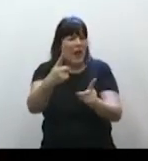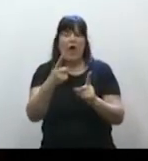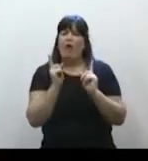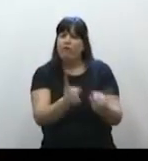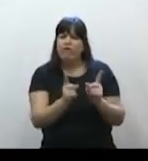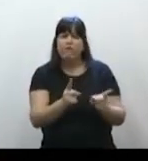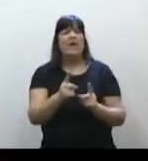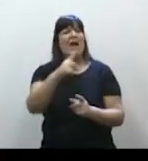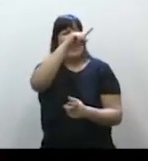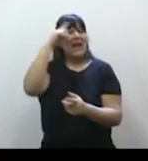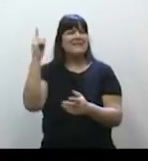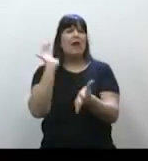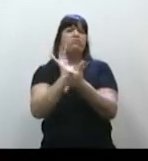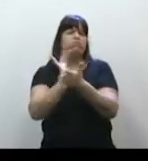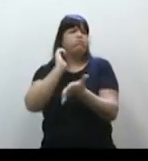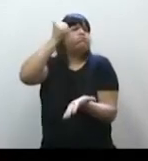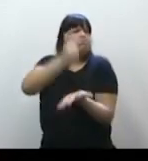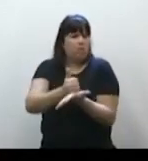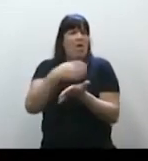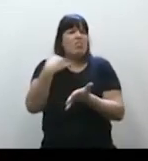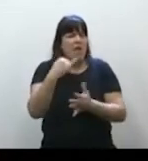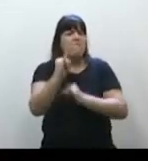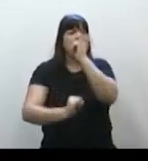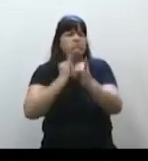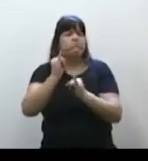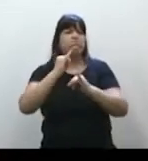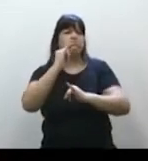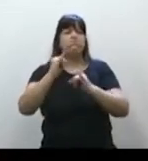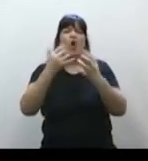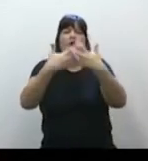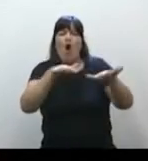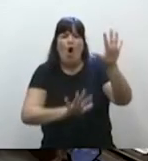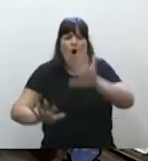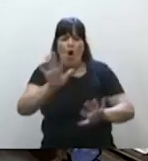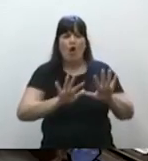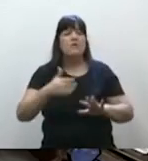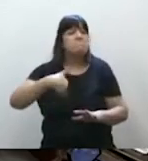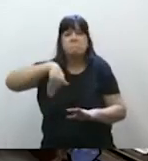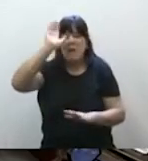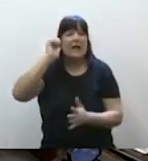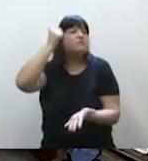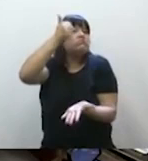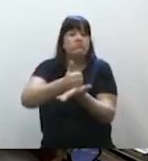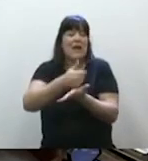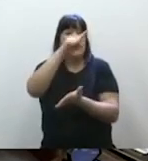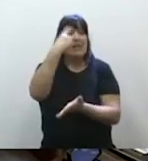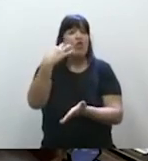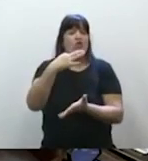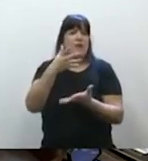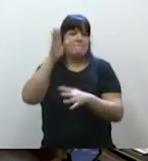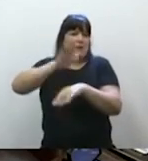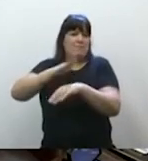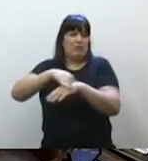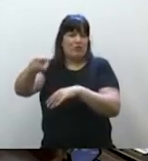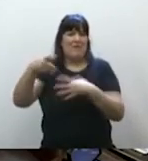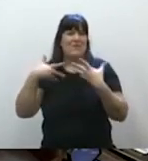Estado presente y ordenador, con fuerte presencia en muchas cosas, especialmente en la salud pública. Y así lo